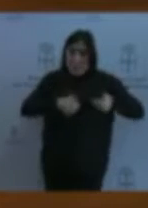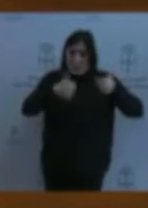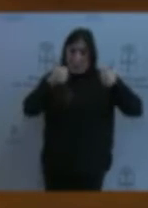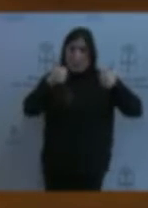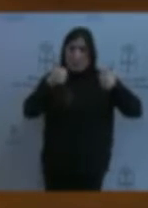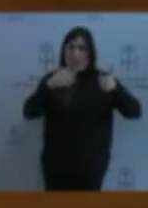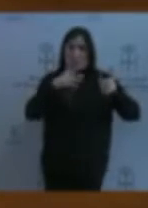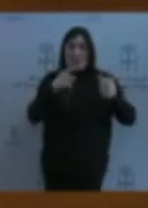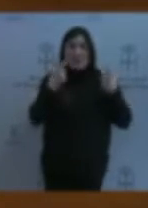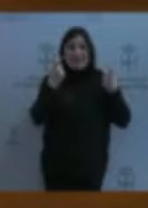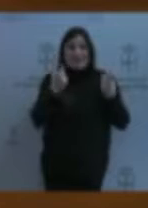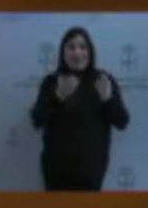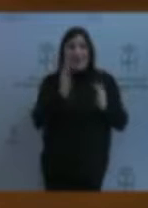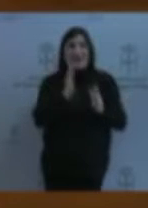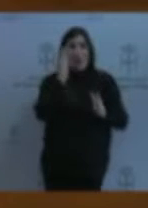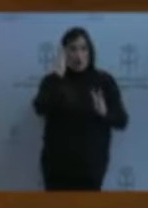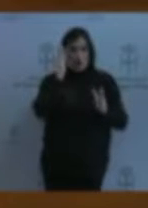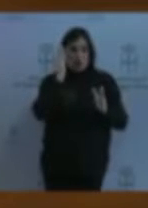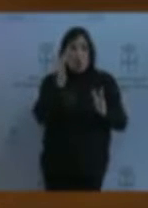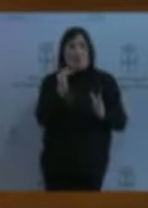a los particulares e instituciones